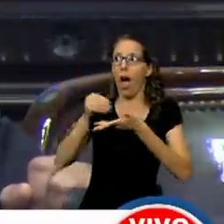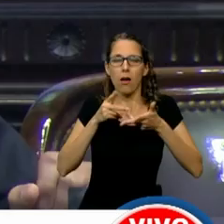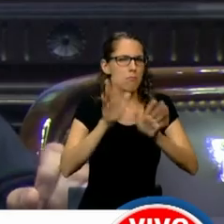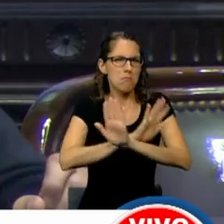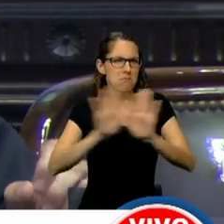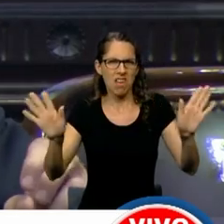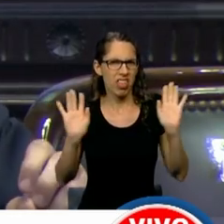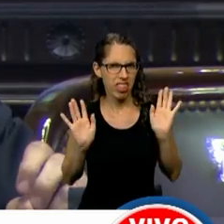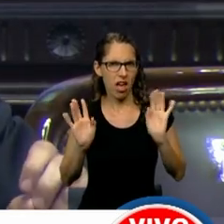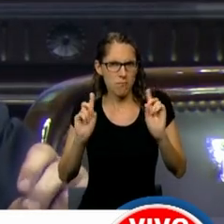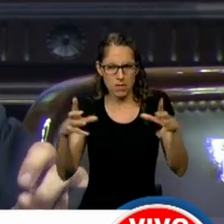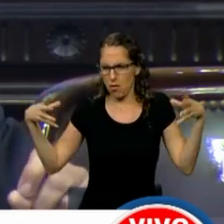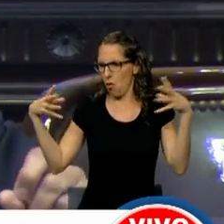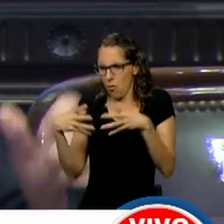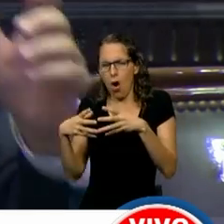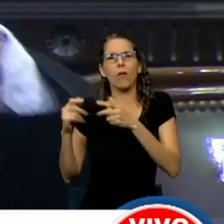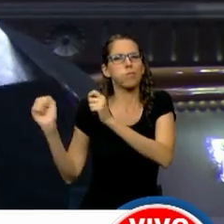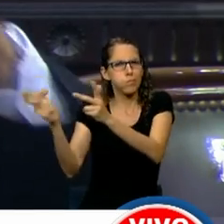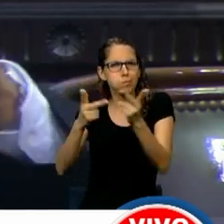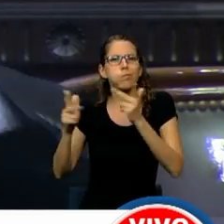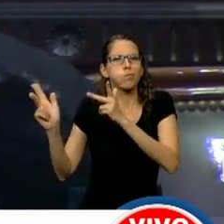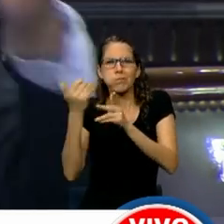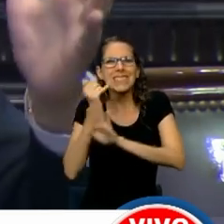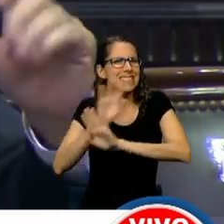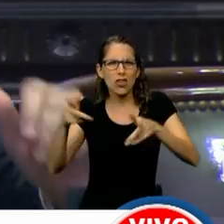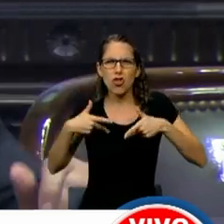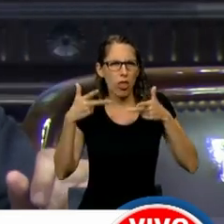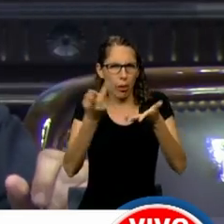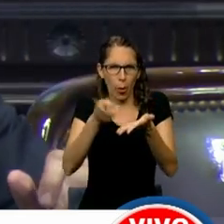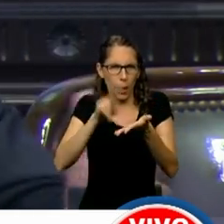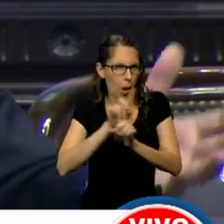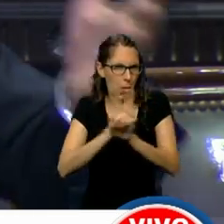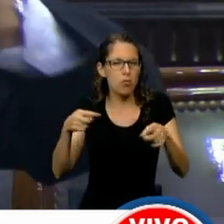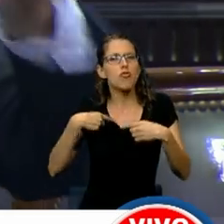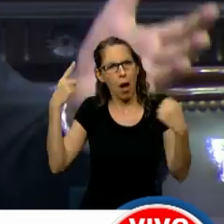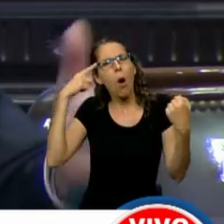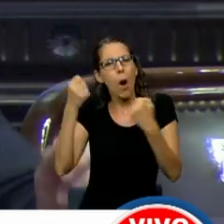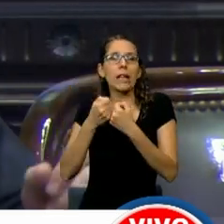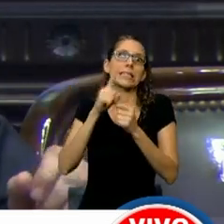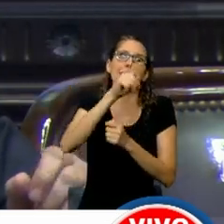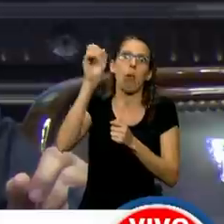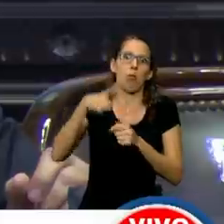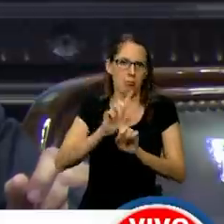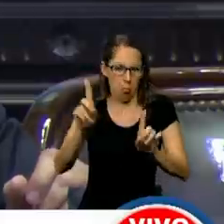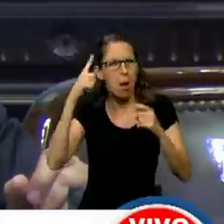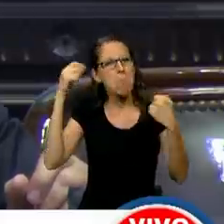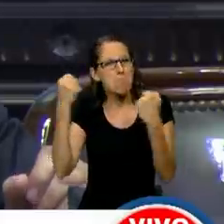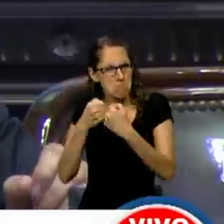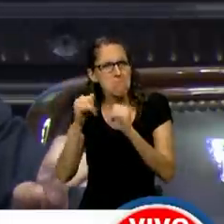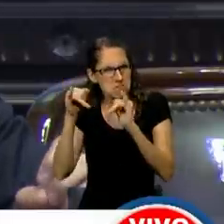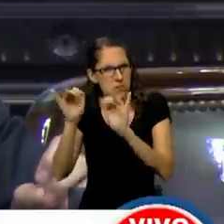diputados de nuestro interbloque venían mencionando además la cual le adhiero por lo menos no absolutamente en todas pero en la mayoría